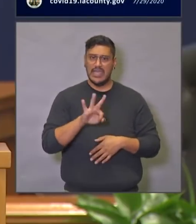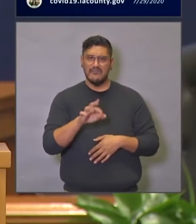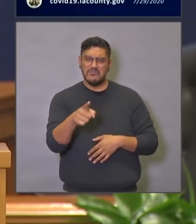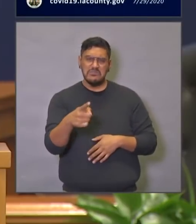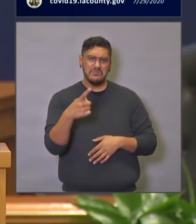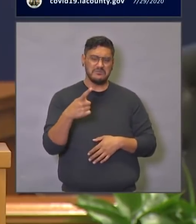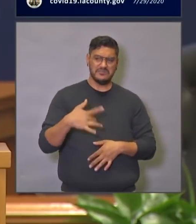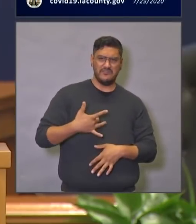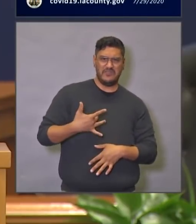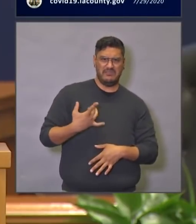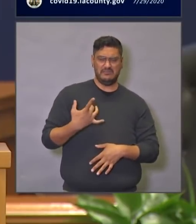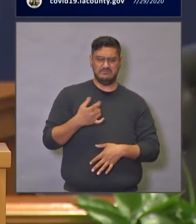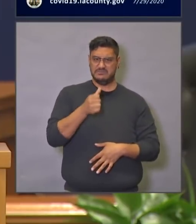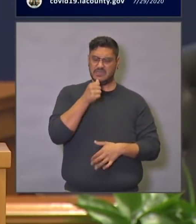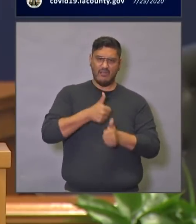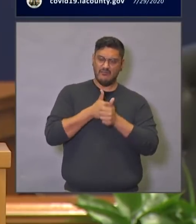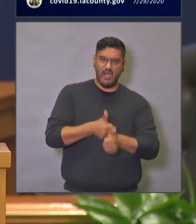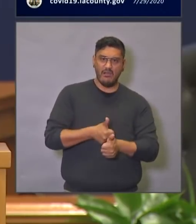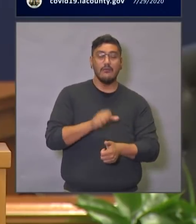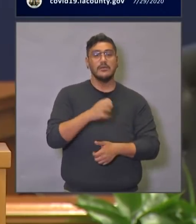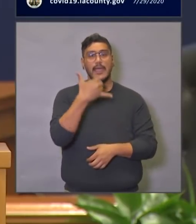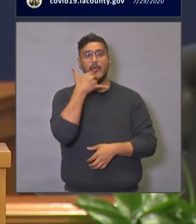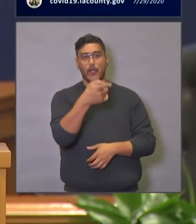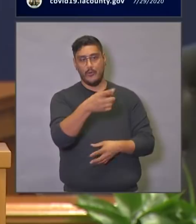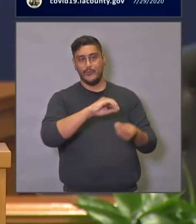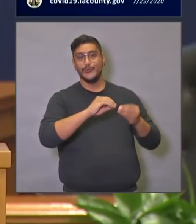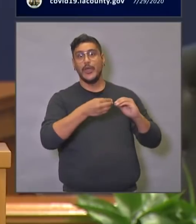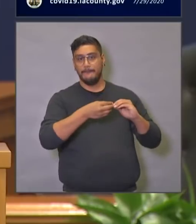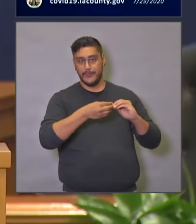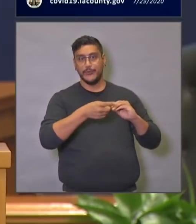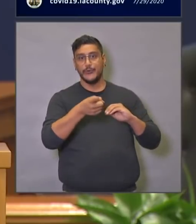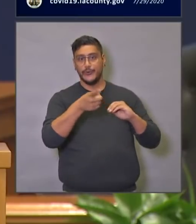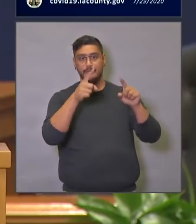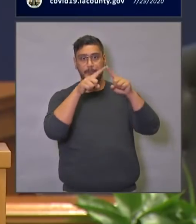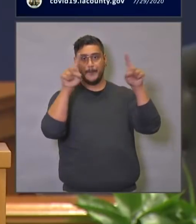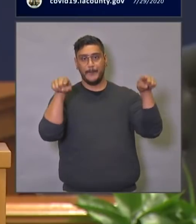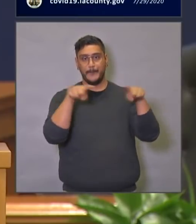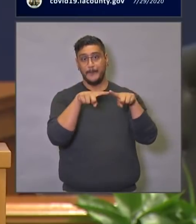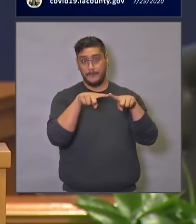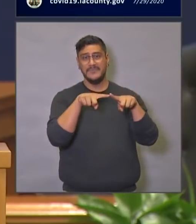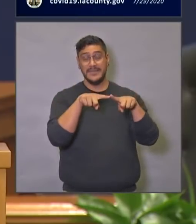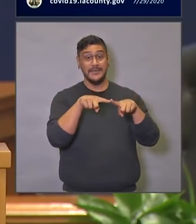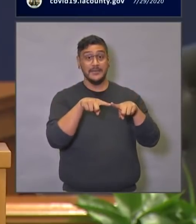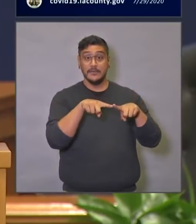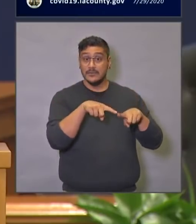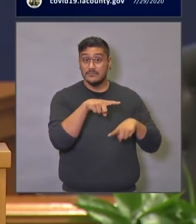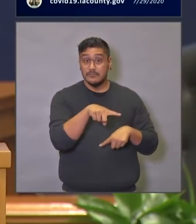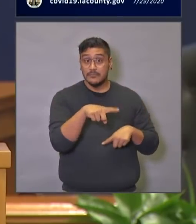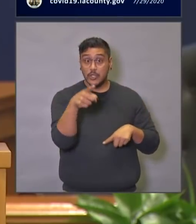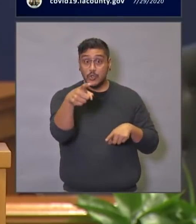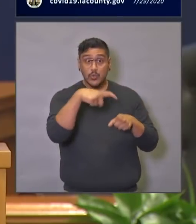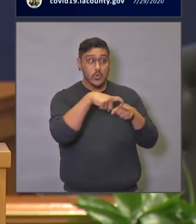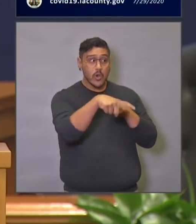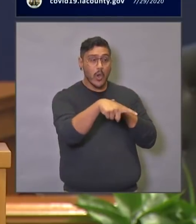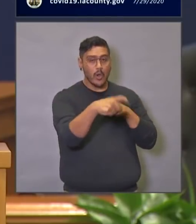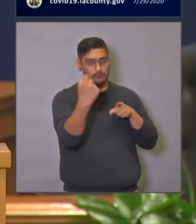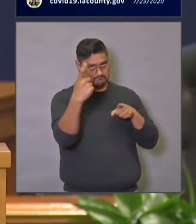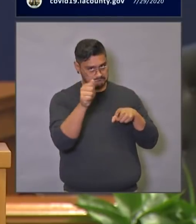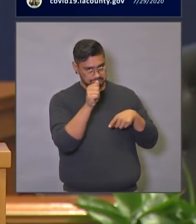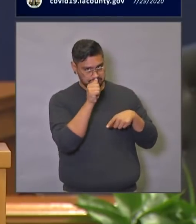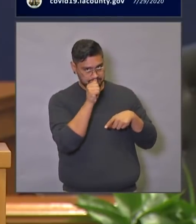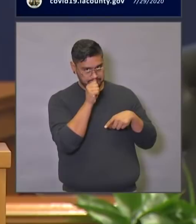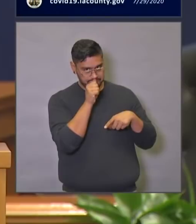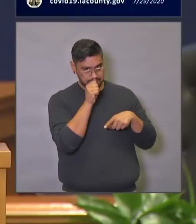en la pantalla. Llamadas son anónimas y no habría preguntas sobre su